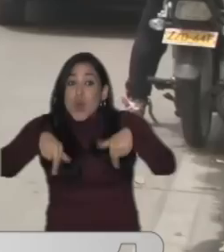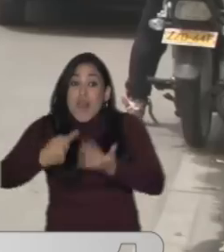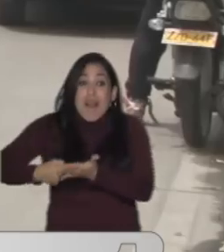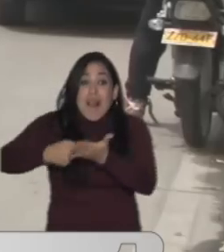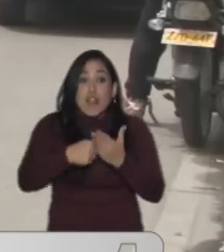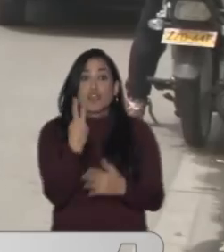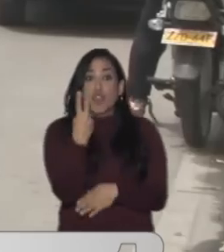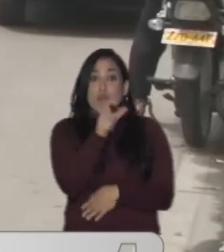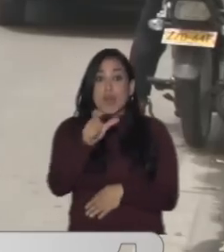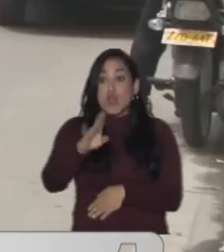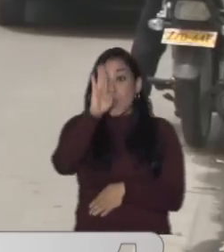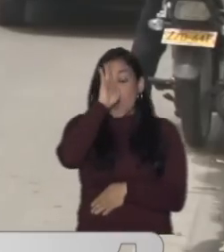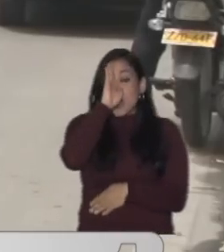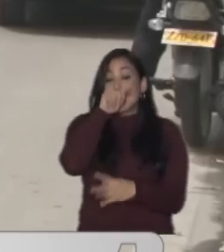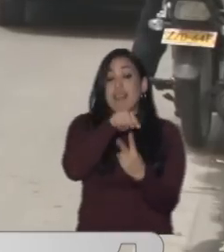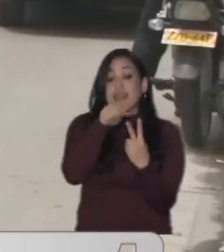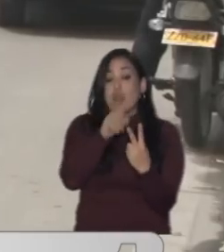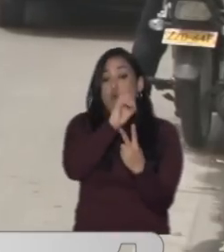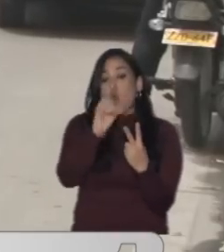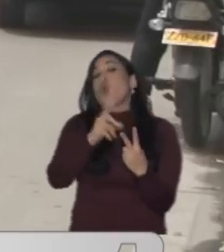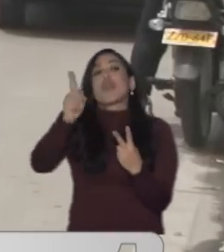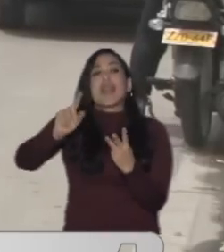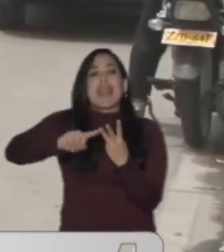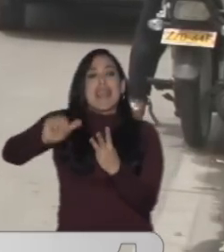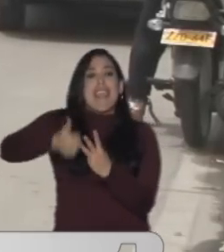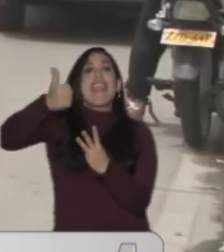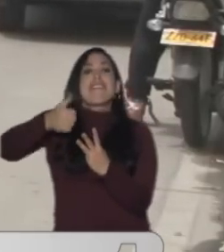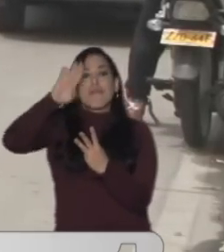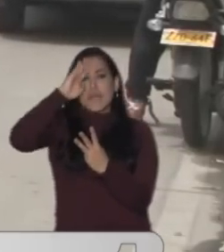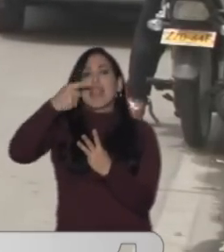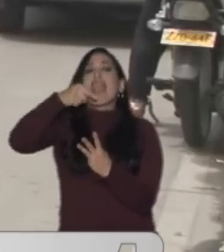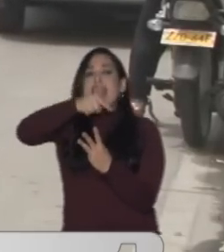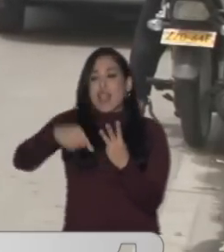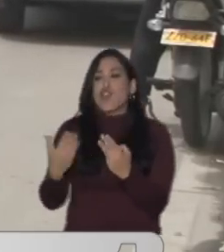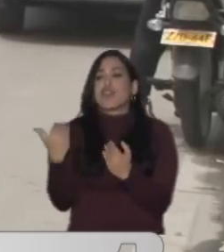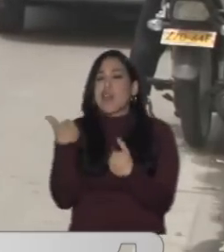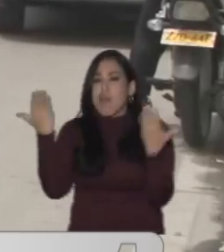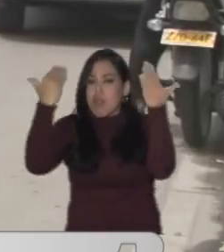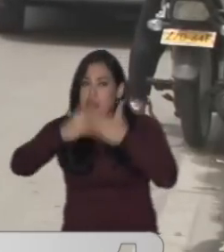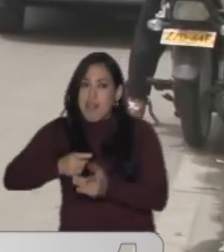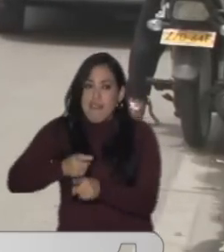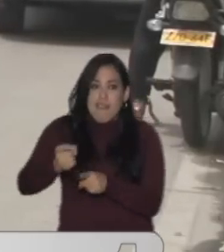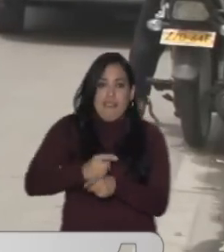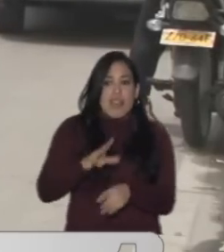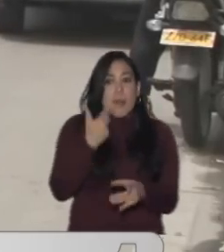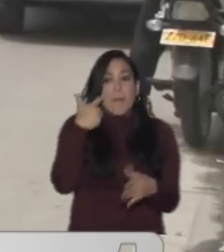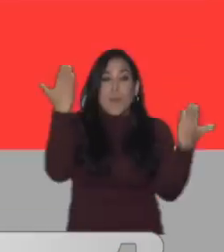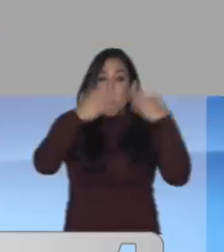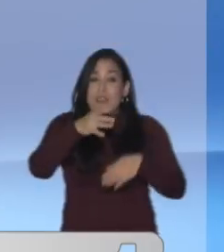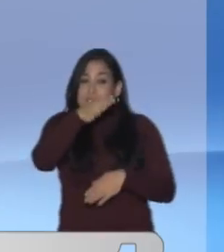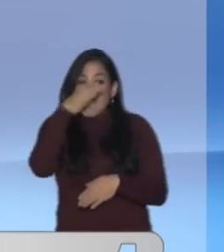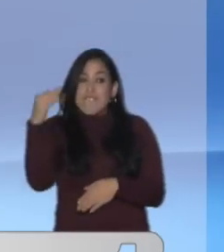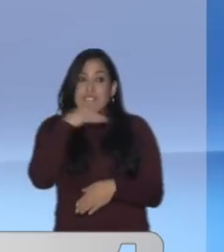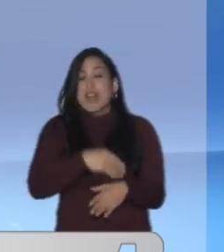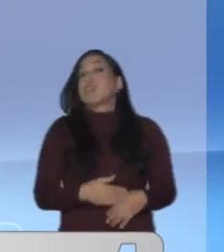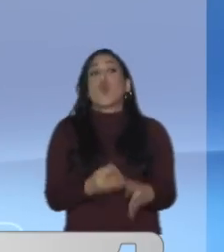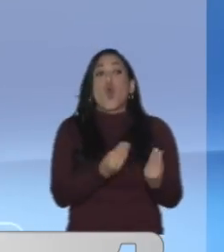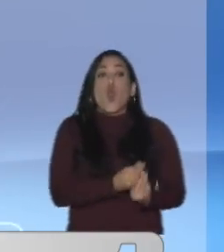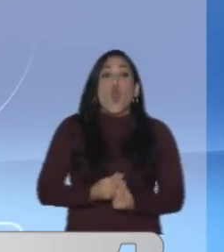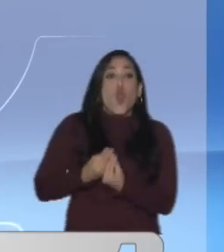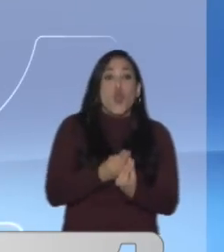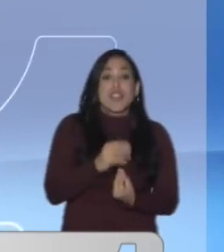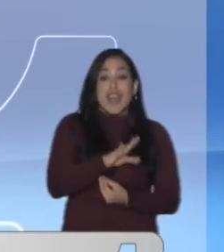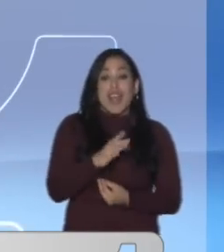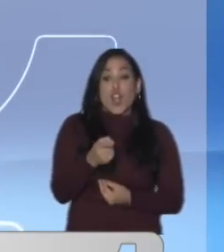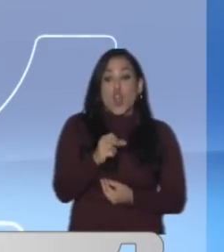que dos uniformados de la policía y un capitán estarían implicados en el hecho. La concejal